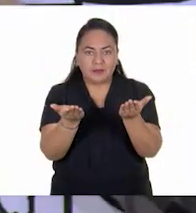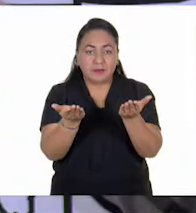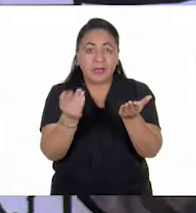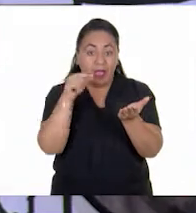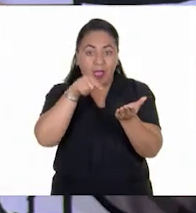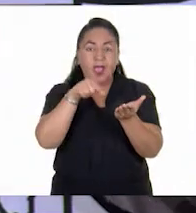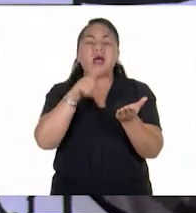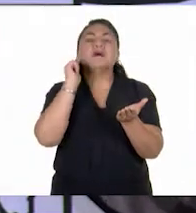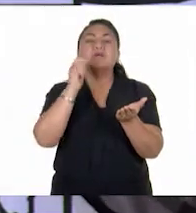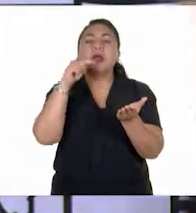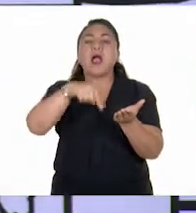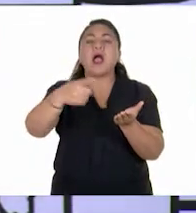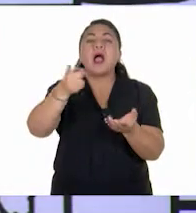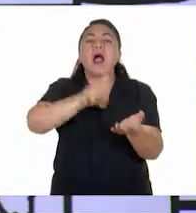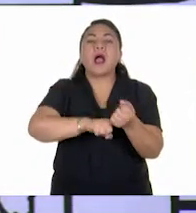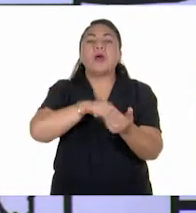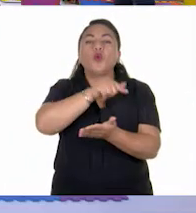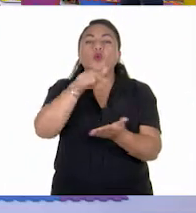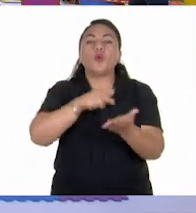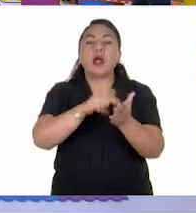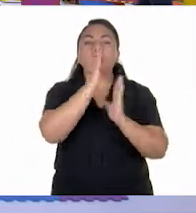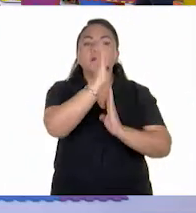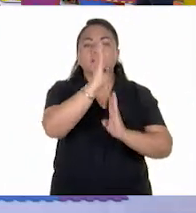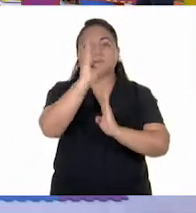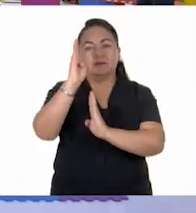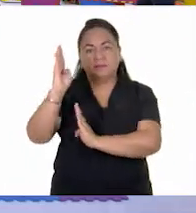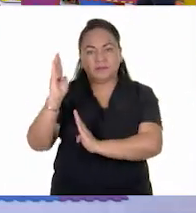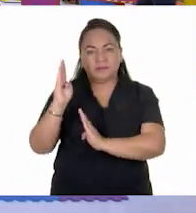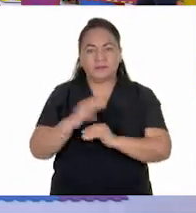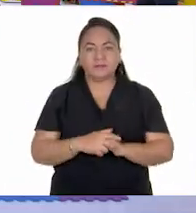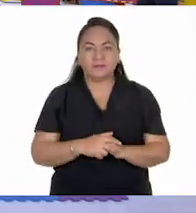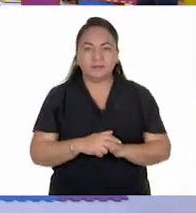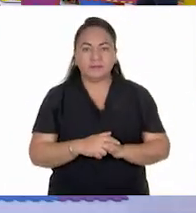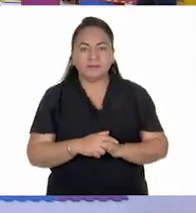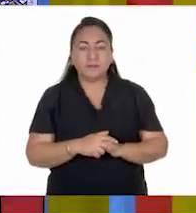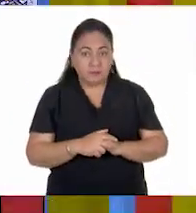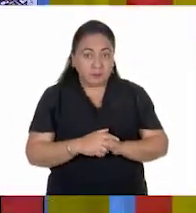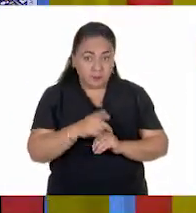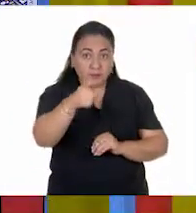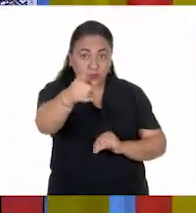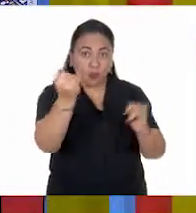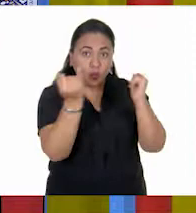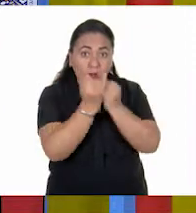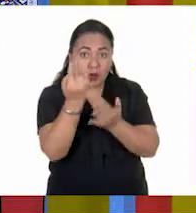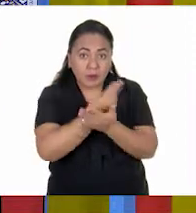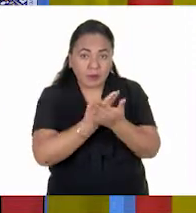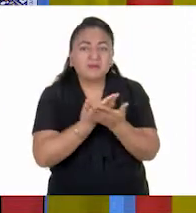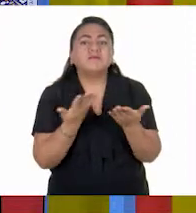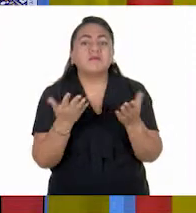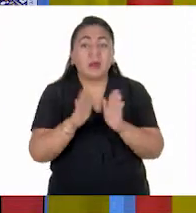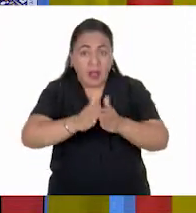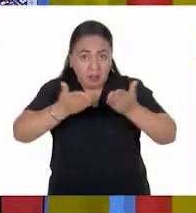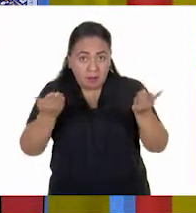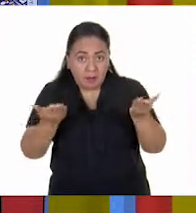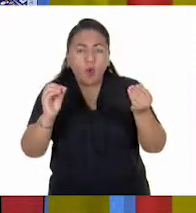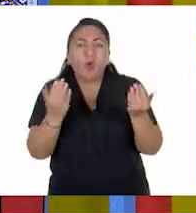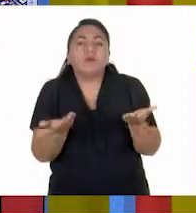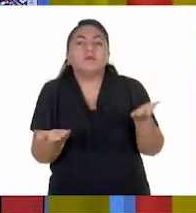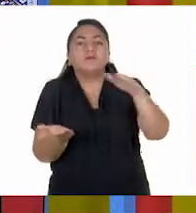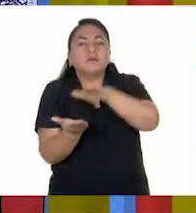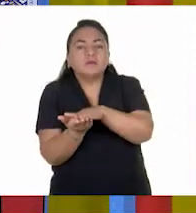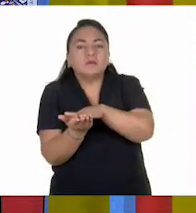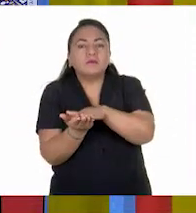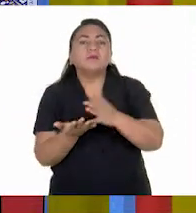aquí hay una biblioteca. Muy bien. ¿Ustedes también hicieron un libro? ¿Cómo lo hicieron? ¿Abierto o